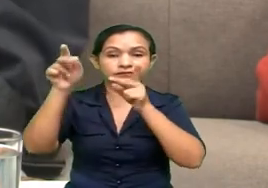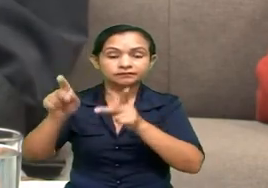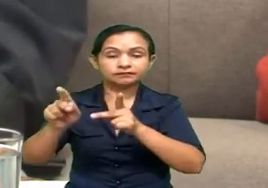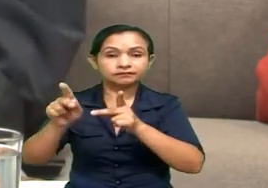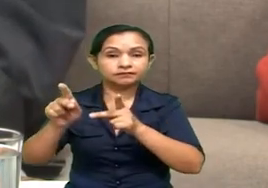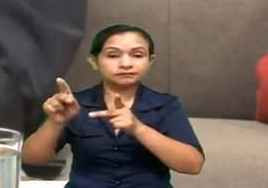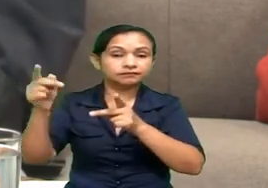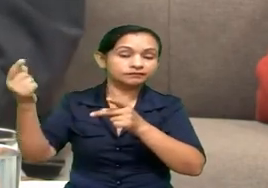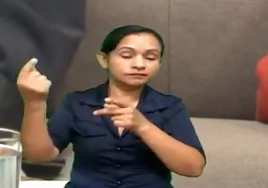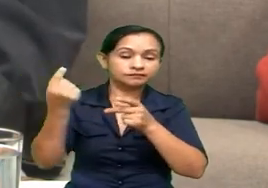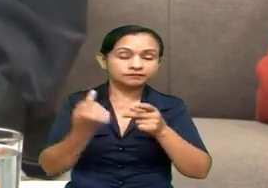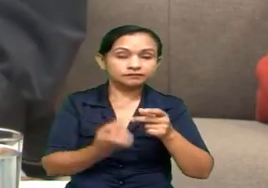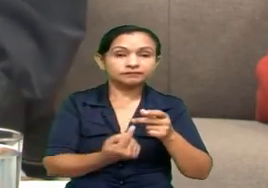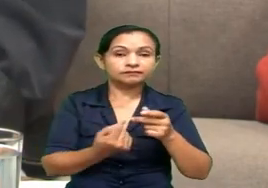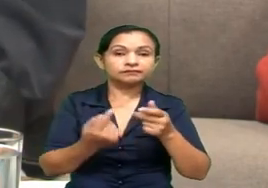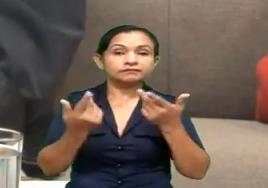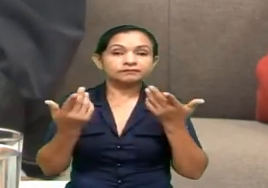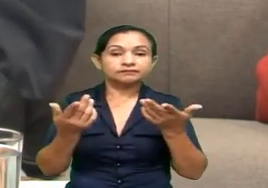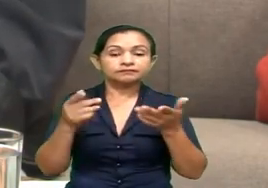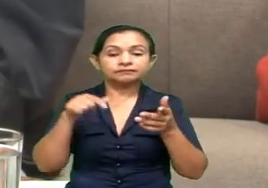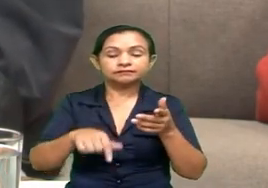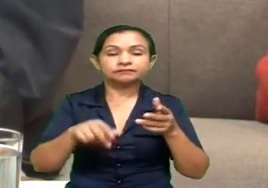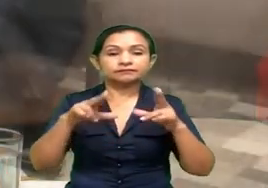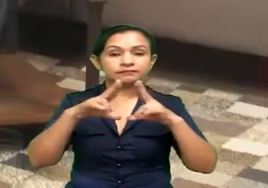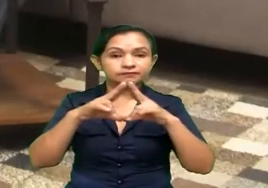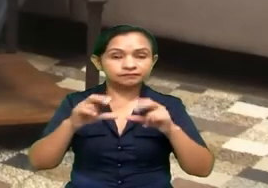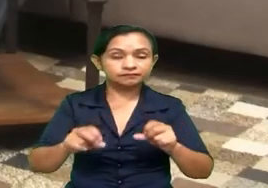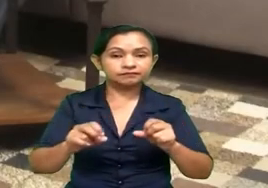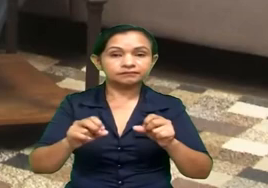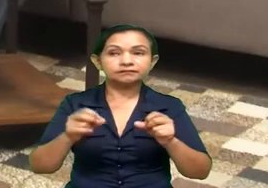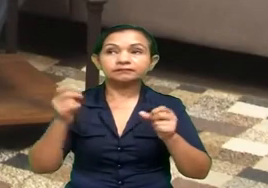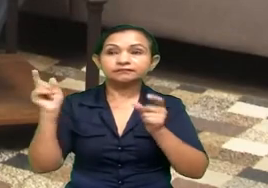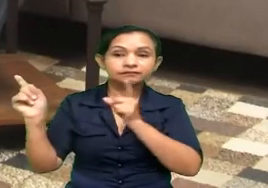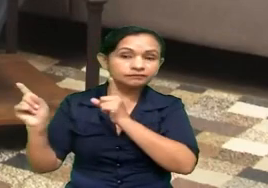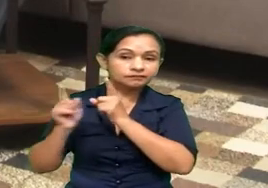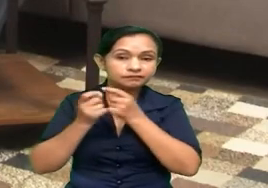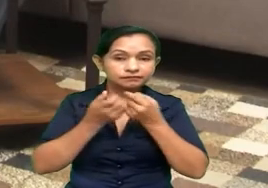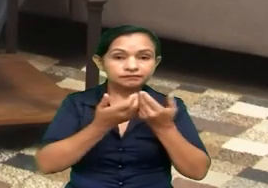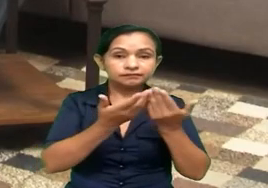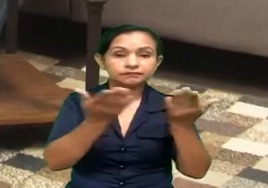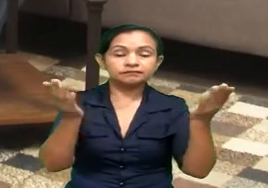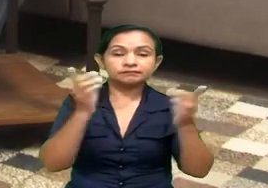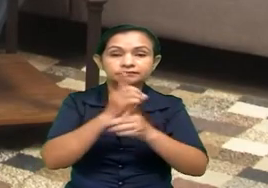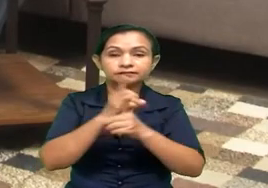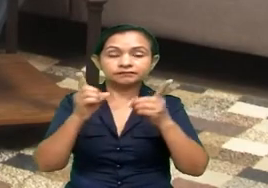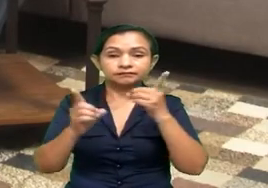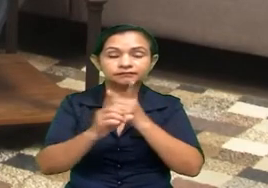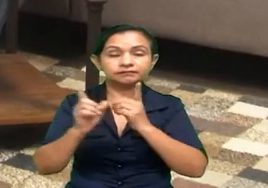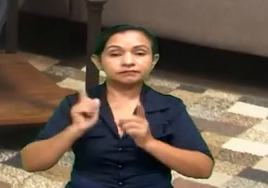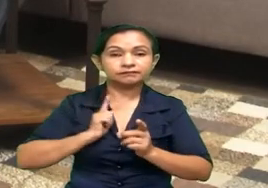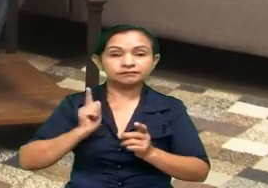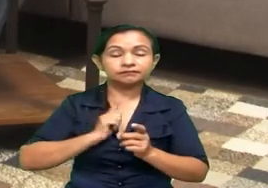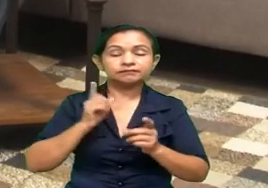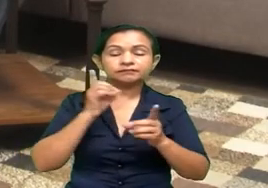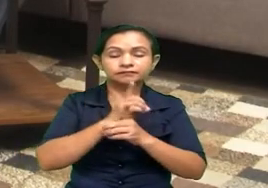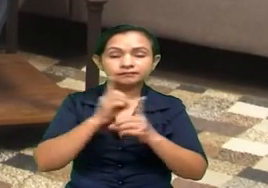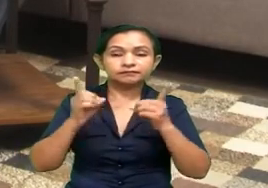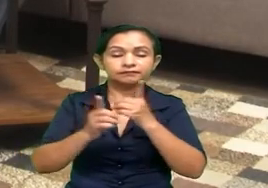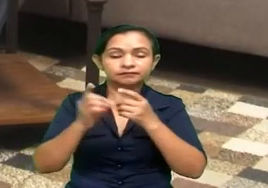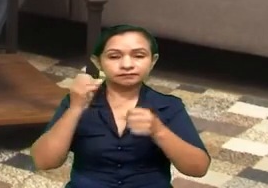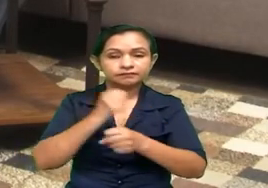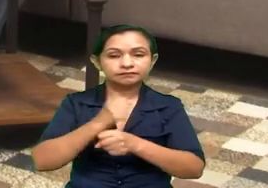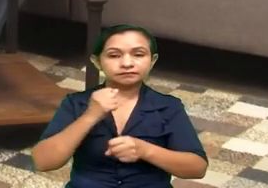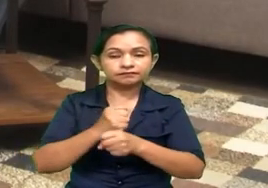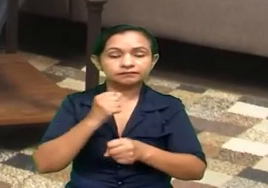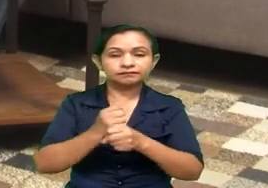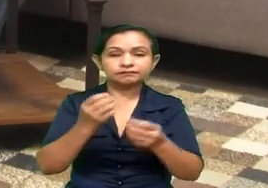a nuestro país oyen el suelo patrio. Ese es el mensaje más claro que debemos de tener, y en eso tenemos que trabajar.